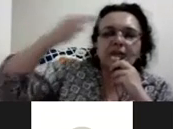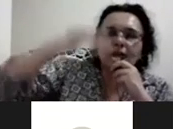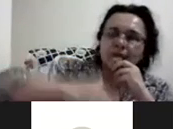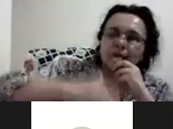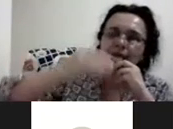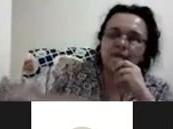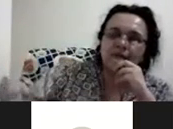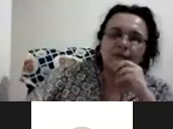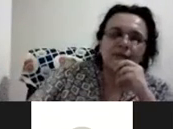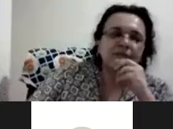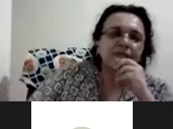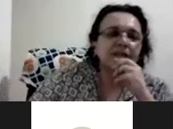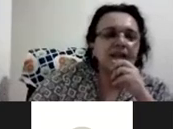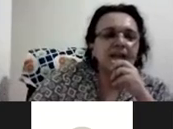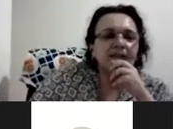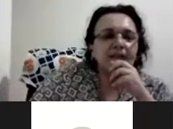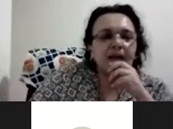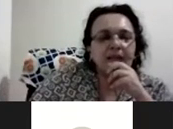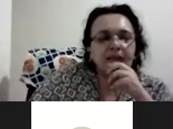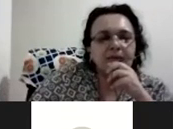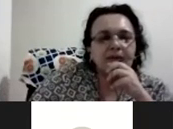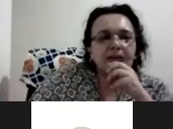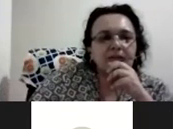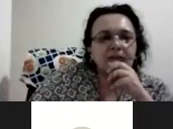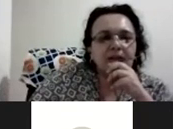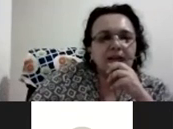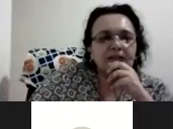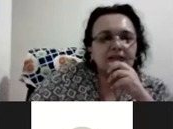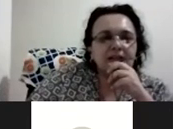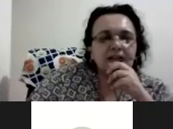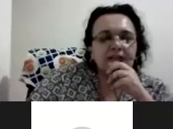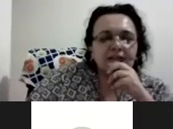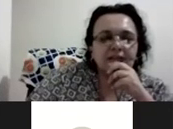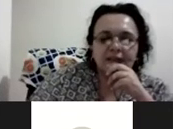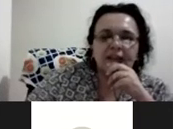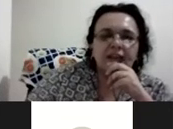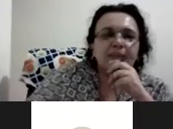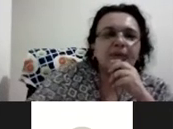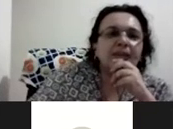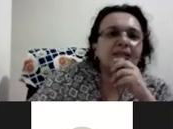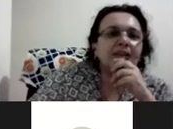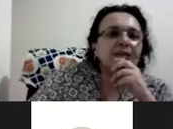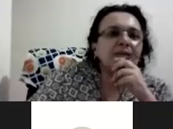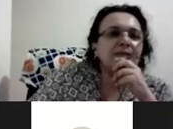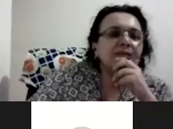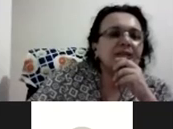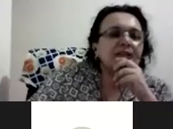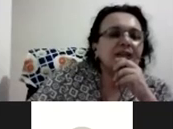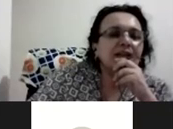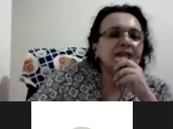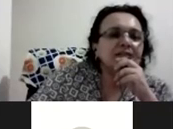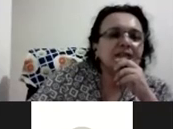ponerlas todas en un documento de Word y andar buscando las. Por aquí tengo